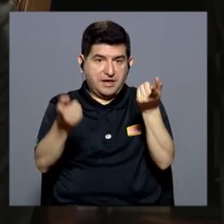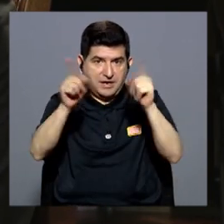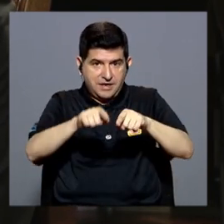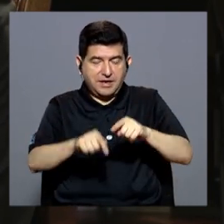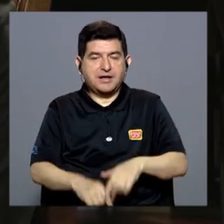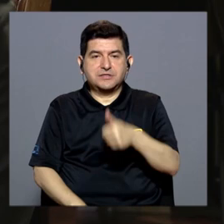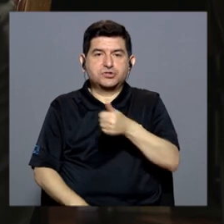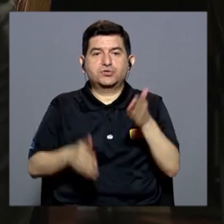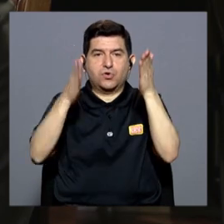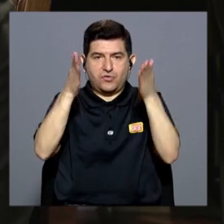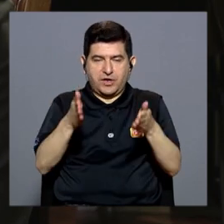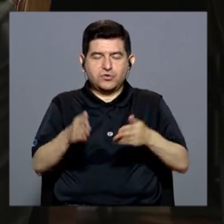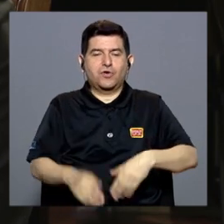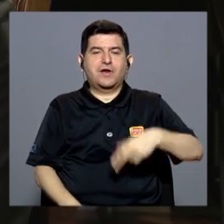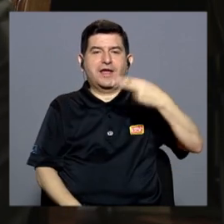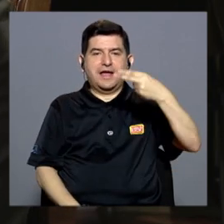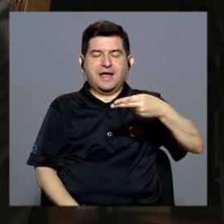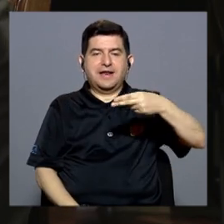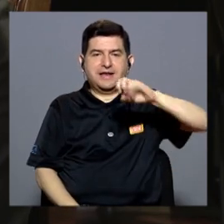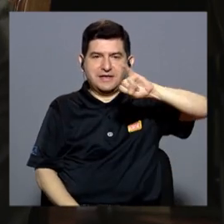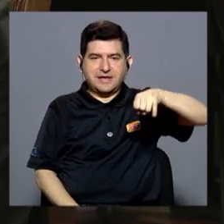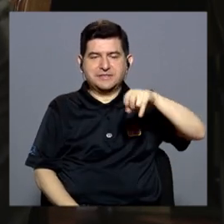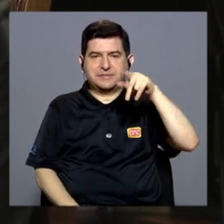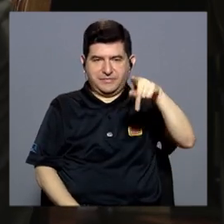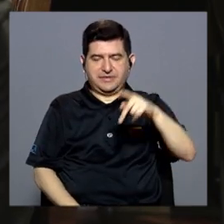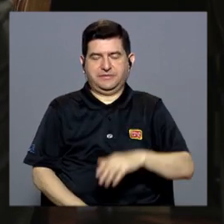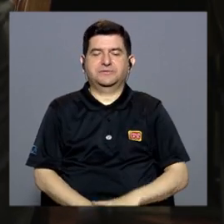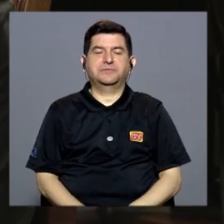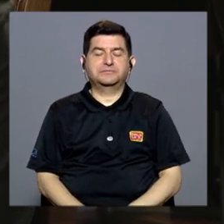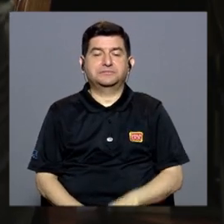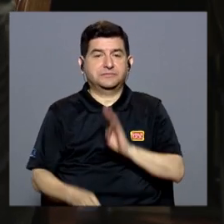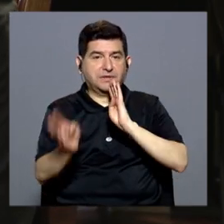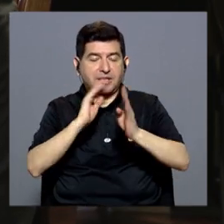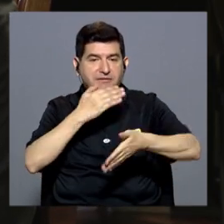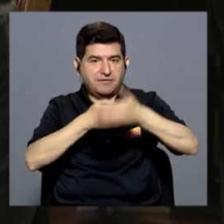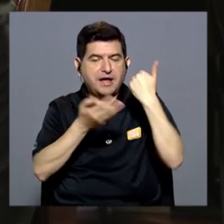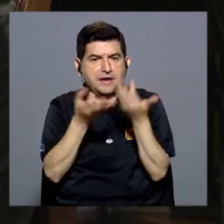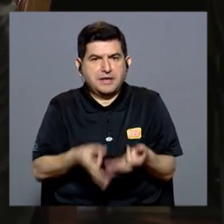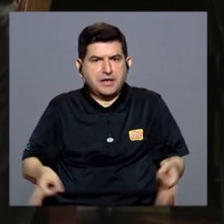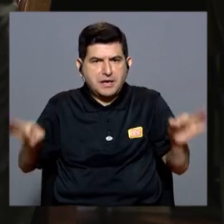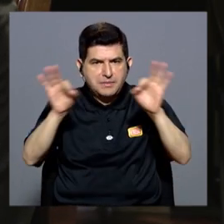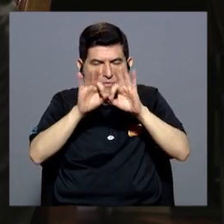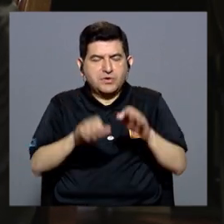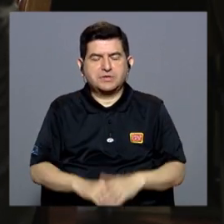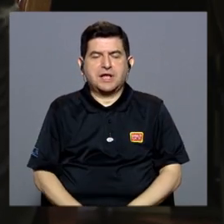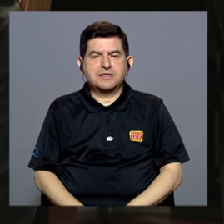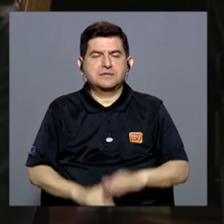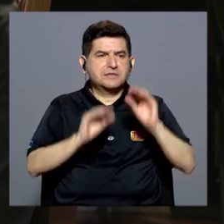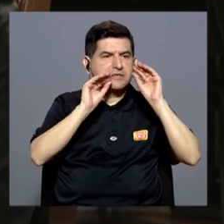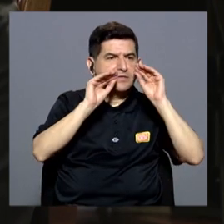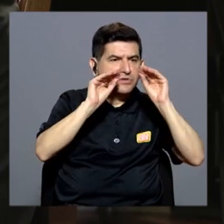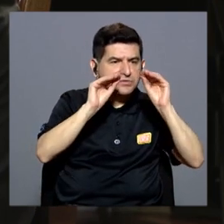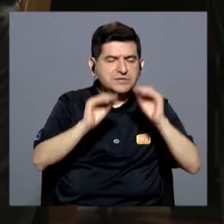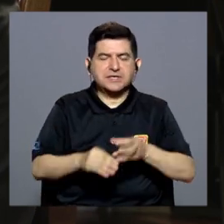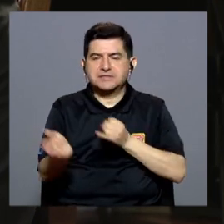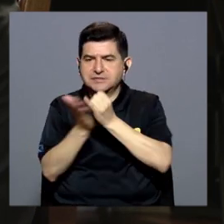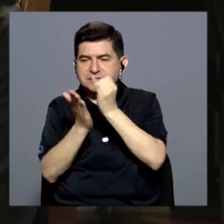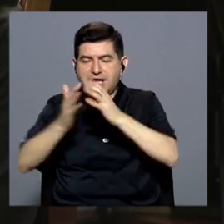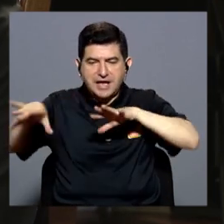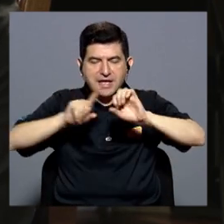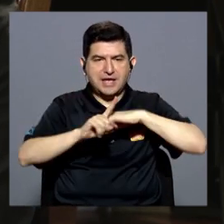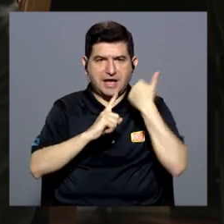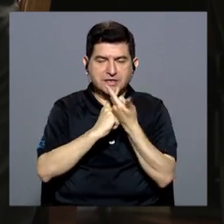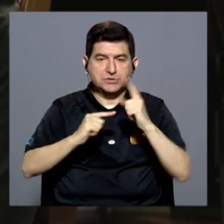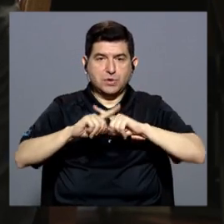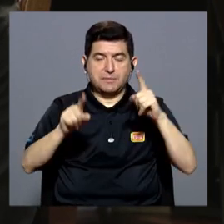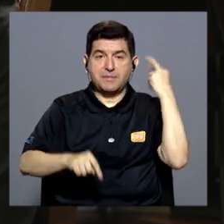del rector, don Henning Jensen Pennington. Ahora conversábamos sobre la importancia de la docencia, la investigación y la acción social, pero la